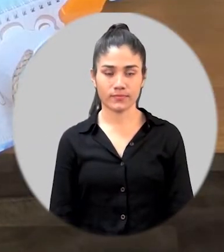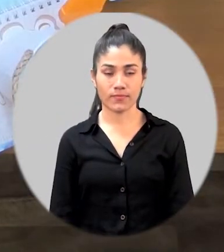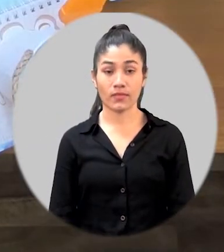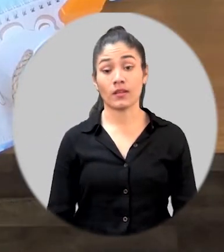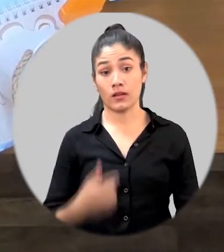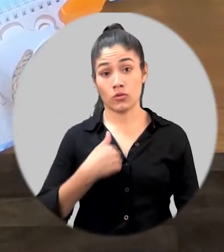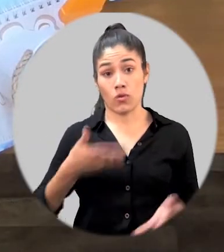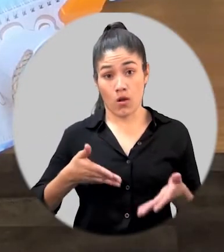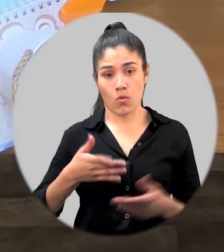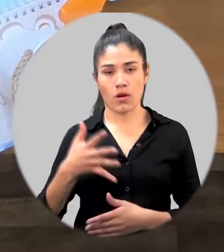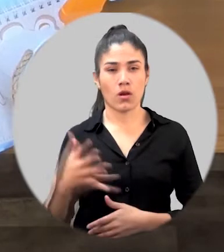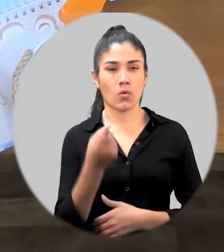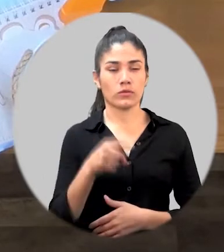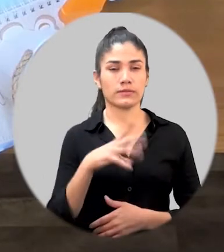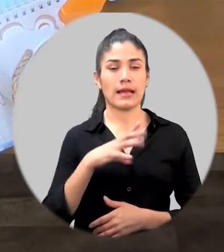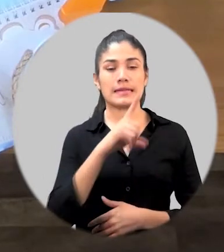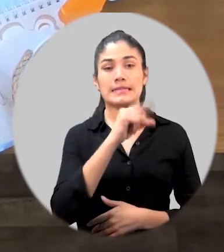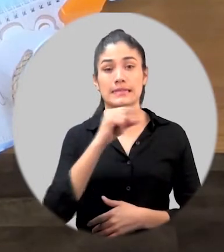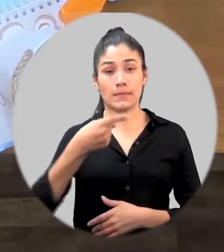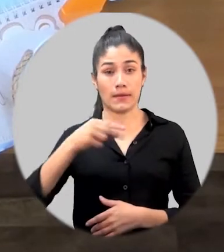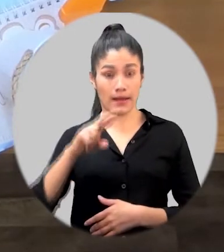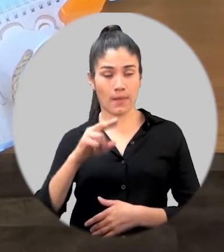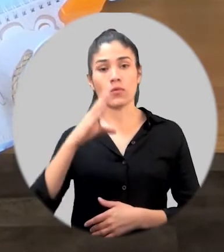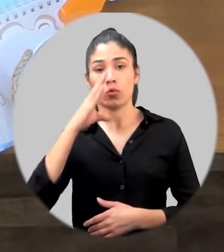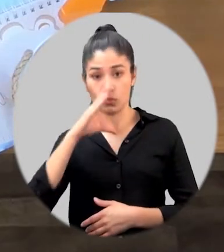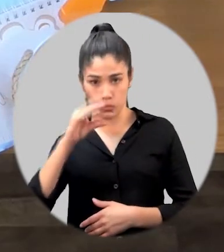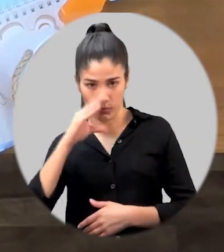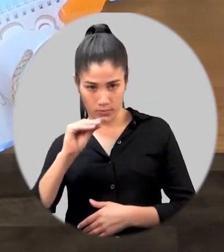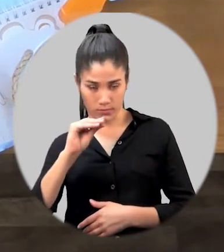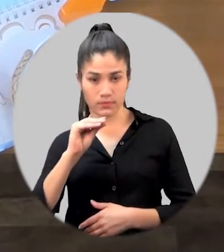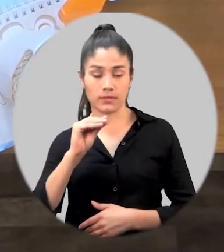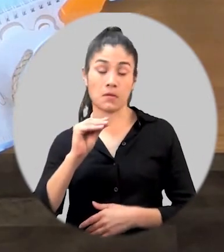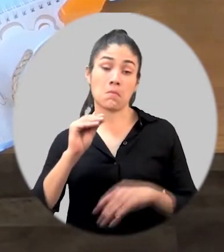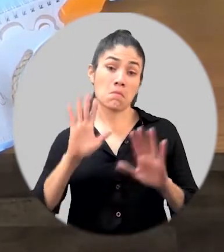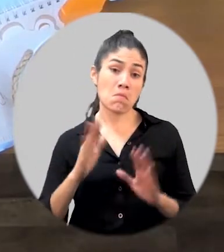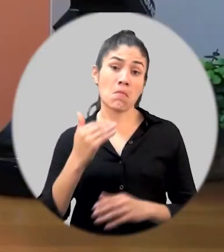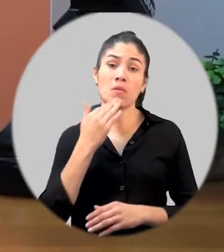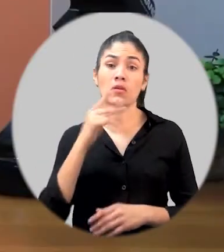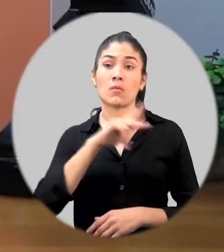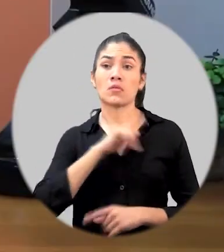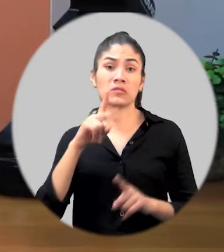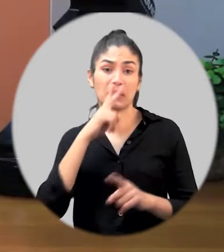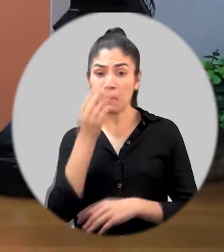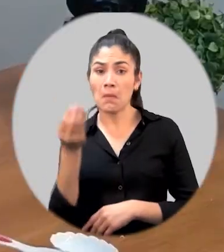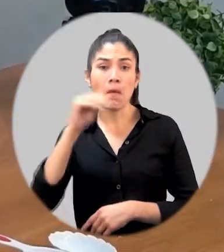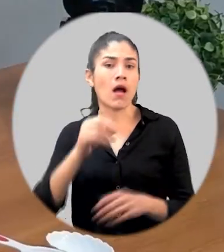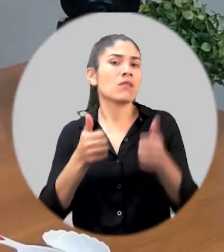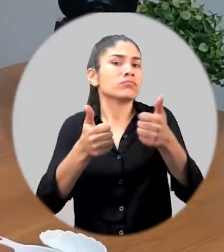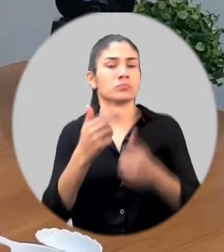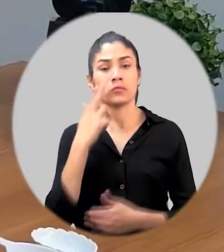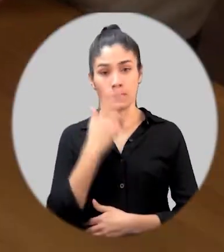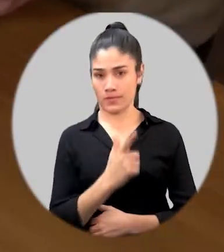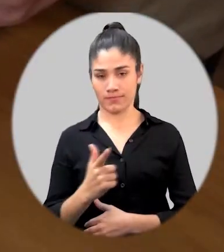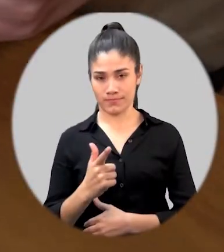Yo estoy utilizando 100 gramos de chocolate, pero pueden utilizar más si es que